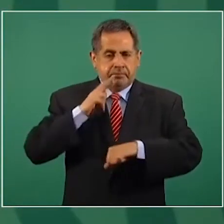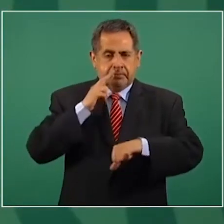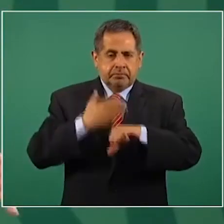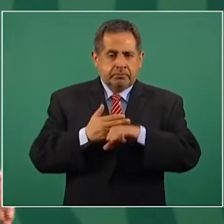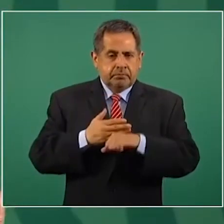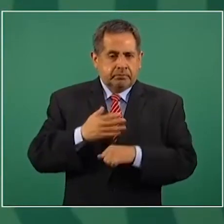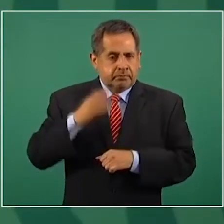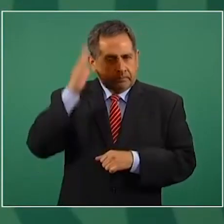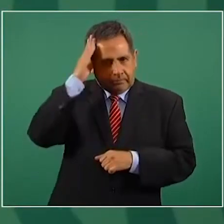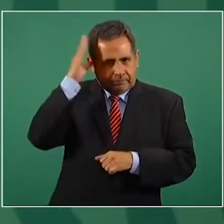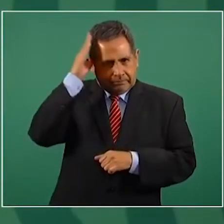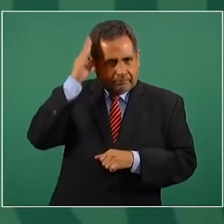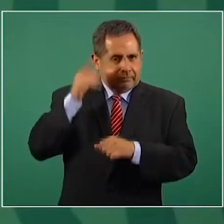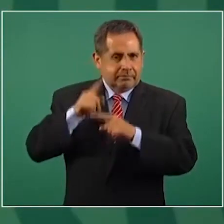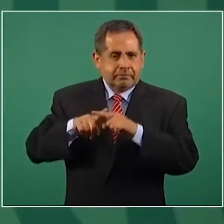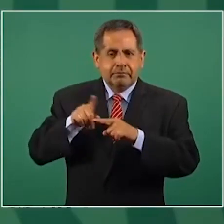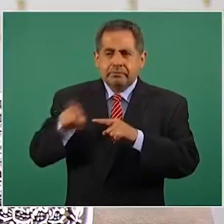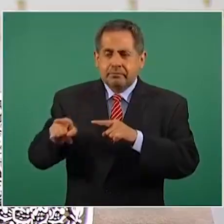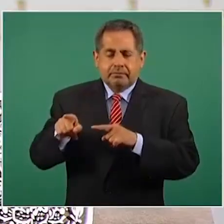este equipo,